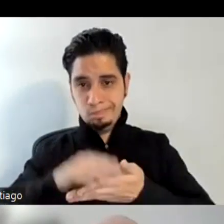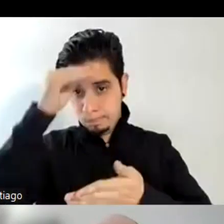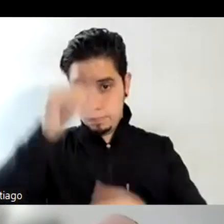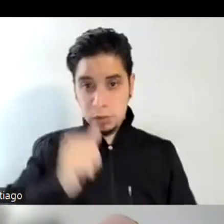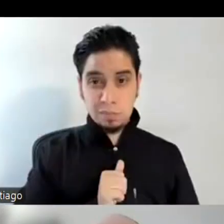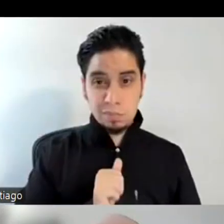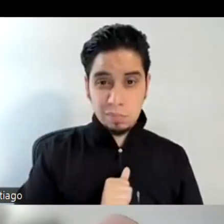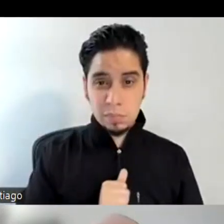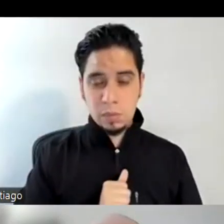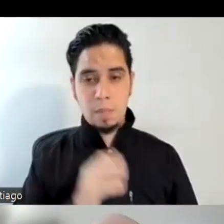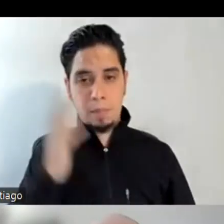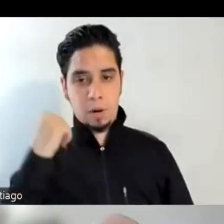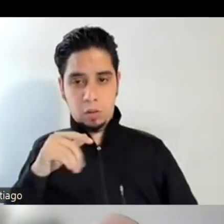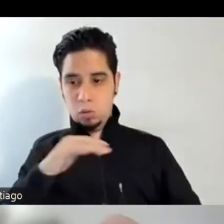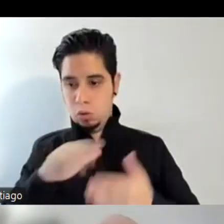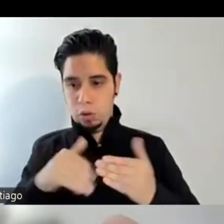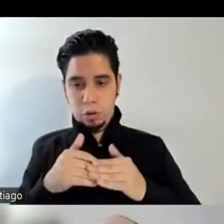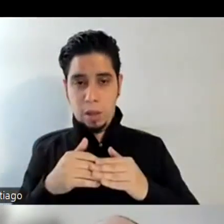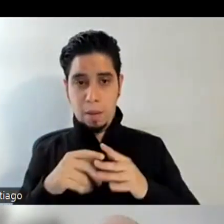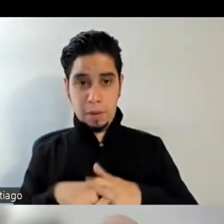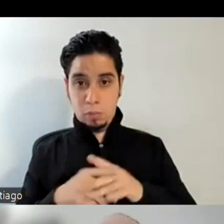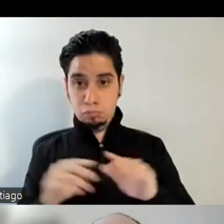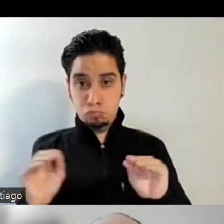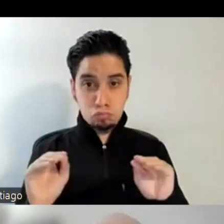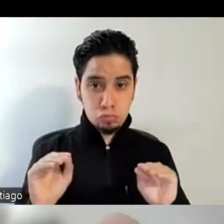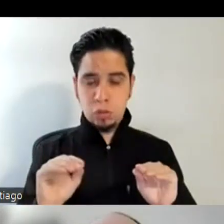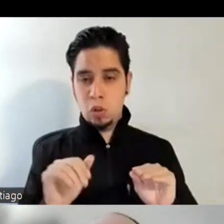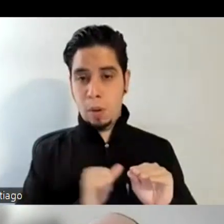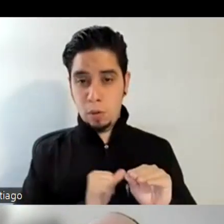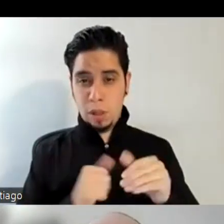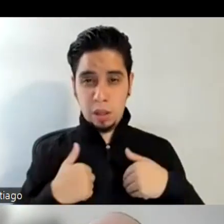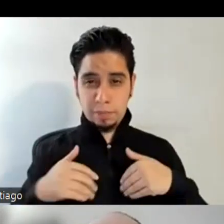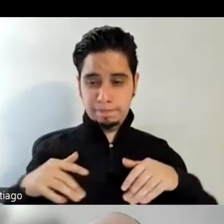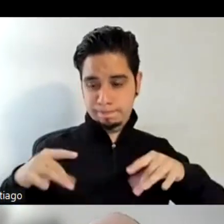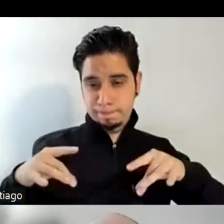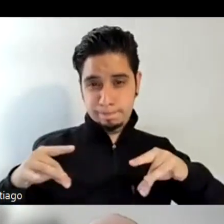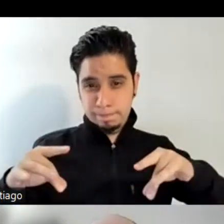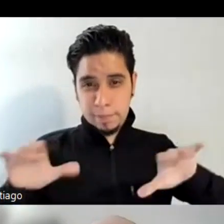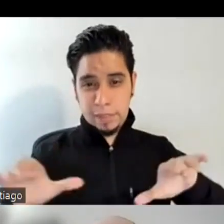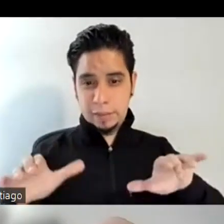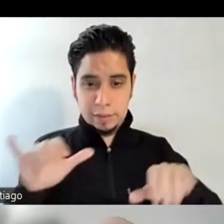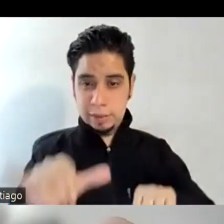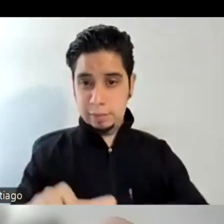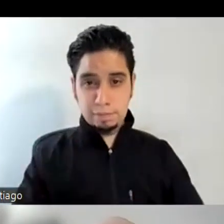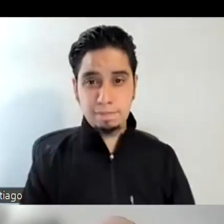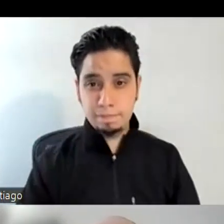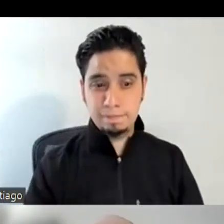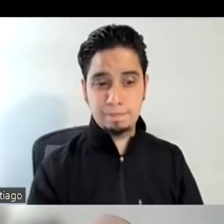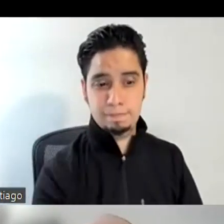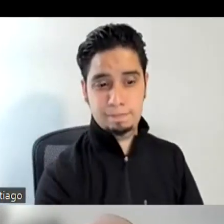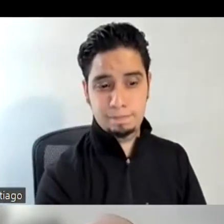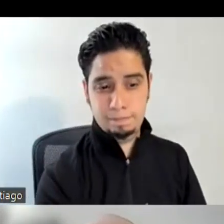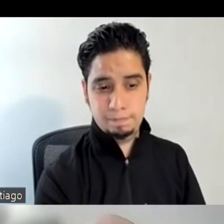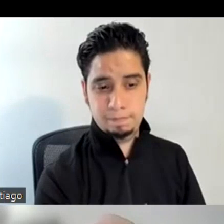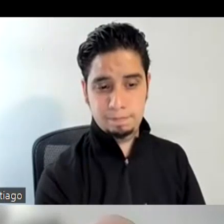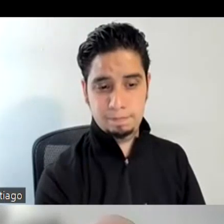campo de la gestión cultural estaba en pañales y uno tenía que lanzarse y hacerlo. Pues así fue Agora Teatro. Ajá. Me